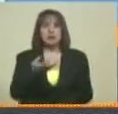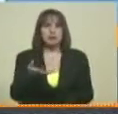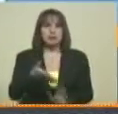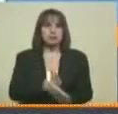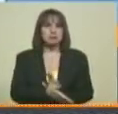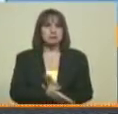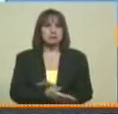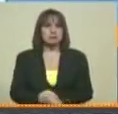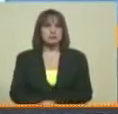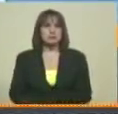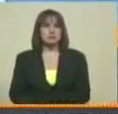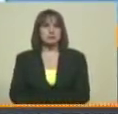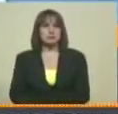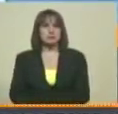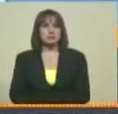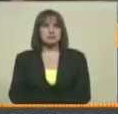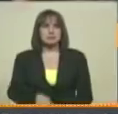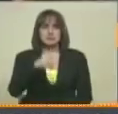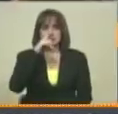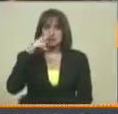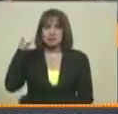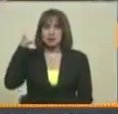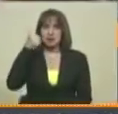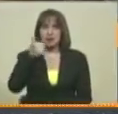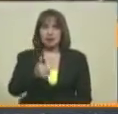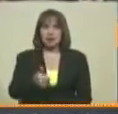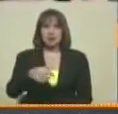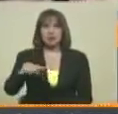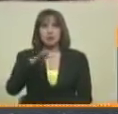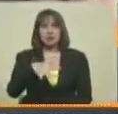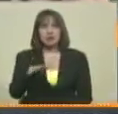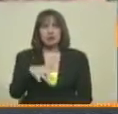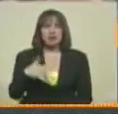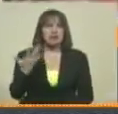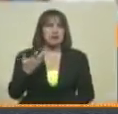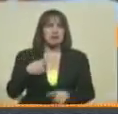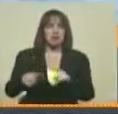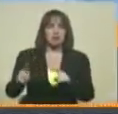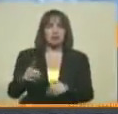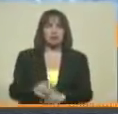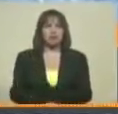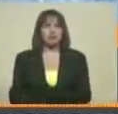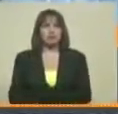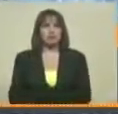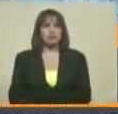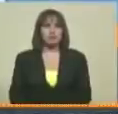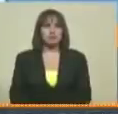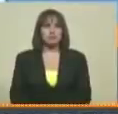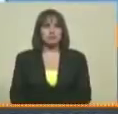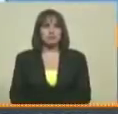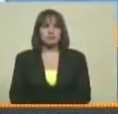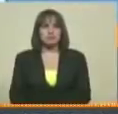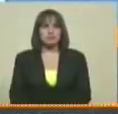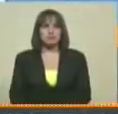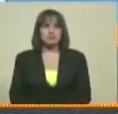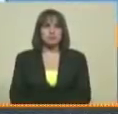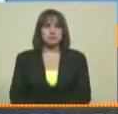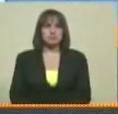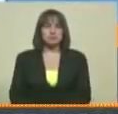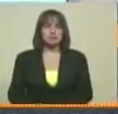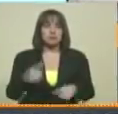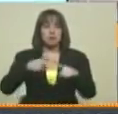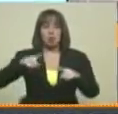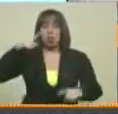chiste se lo hace toda la vida a Robin, ¿verdad? Robin, ¿y a Batman? Pero Robin Torrealba, del